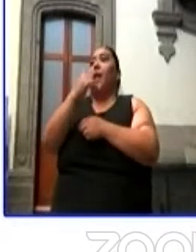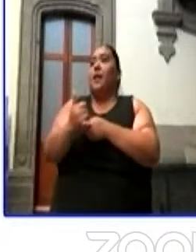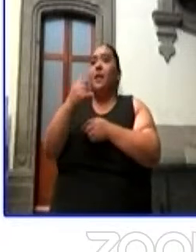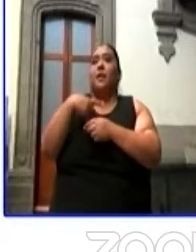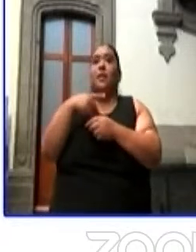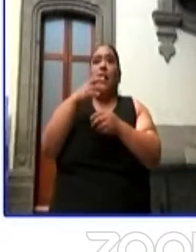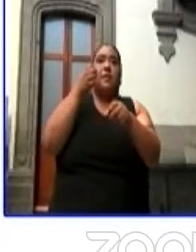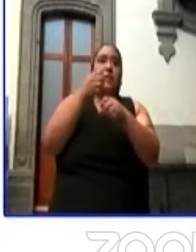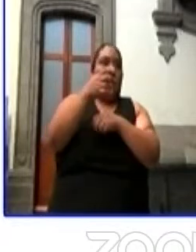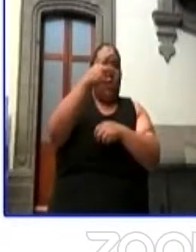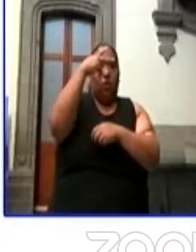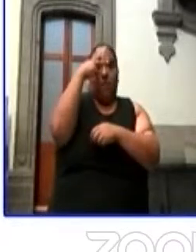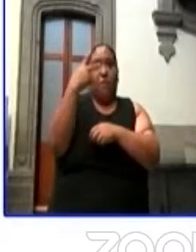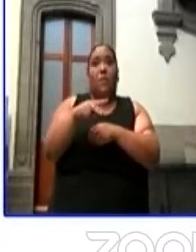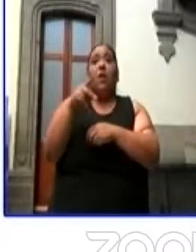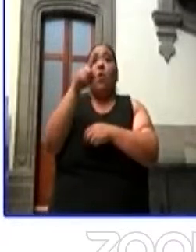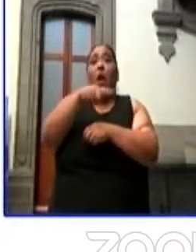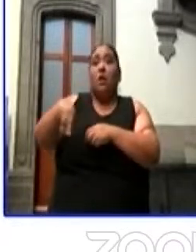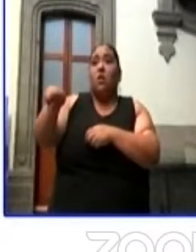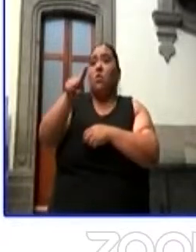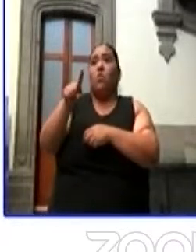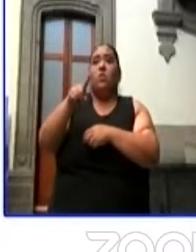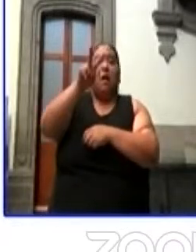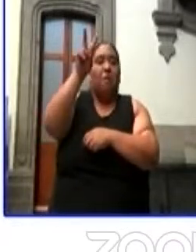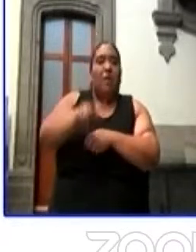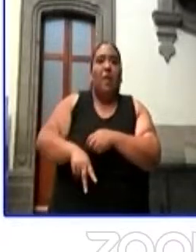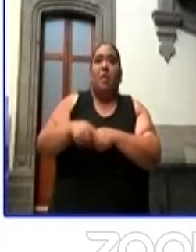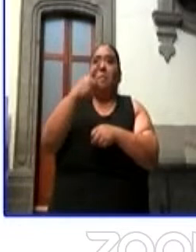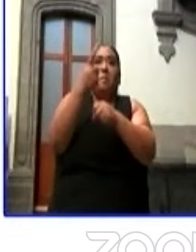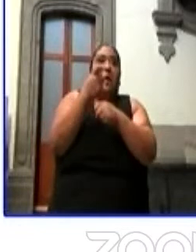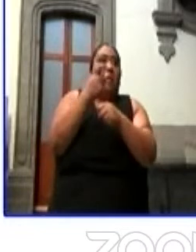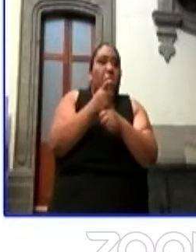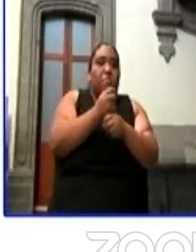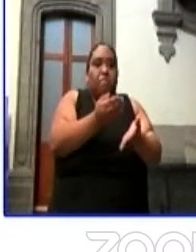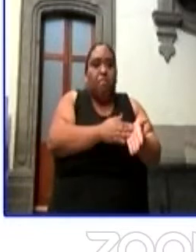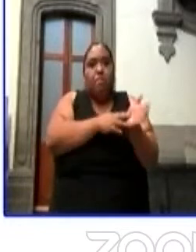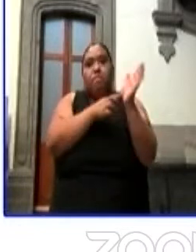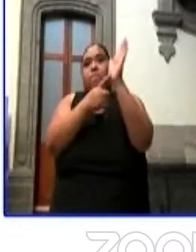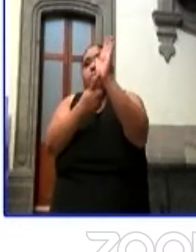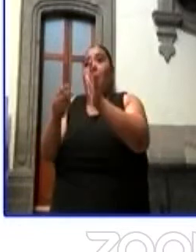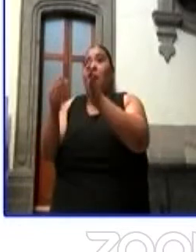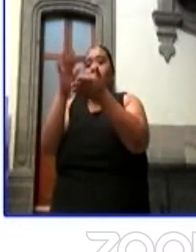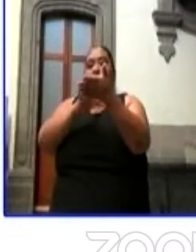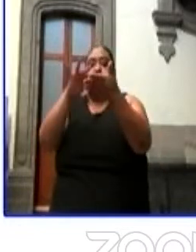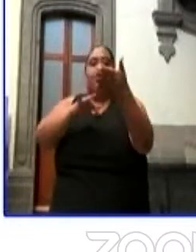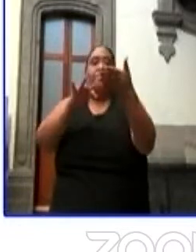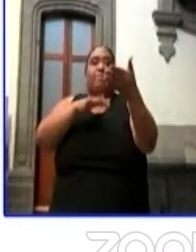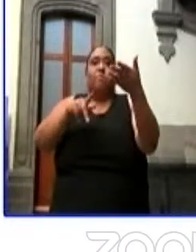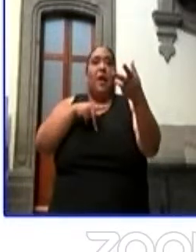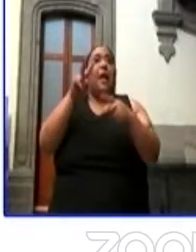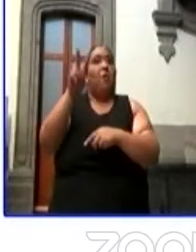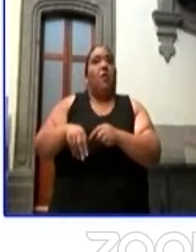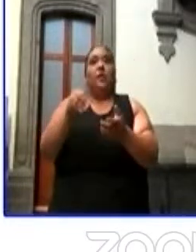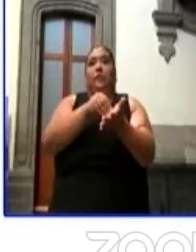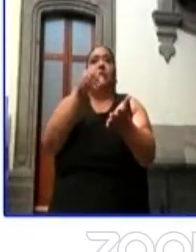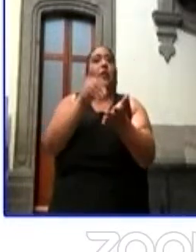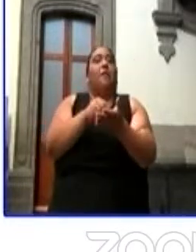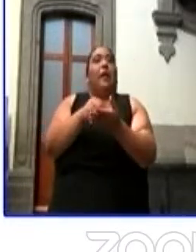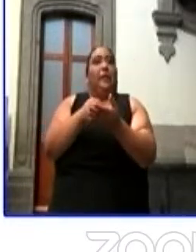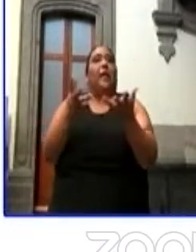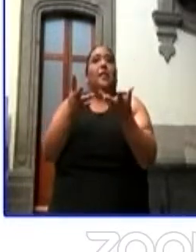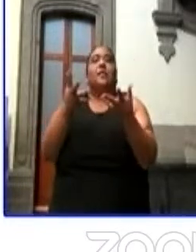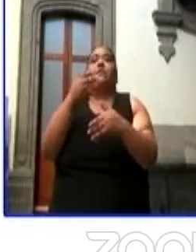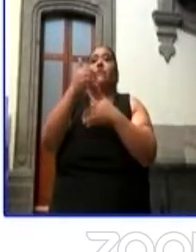de México, quienes fueron los primeros lectores de este plan y que todavía tenemos tarea pendiente, no se les olvide,